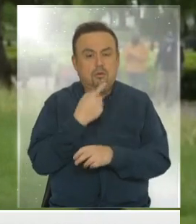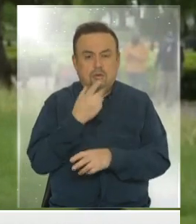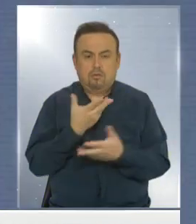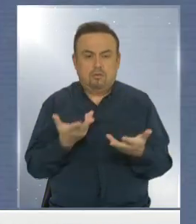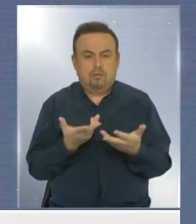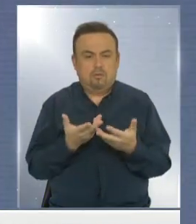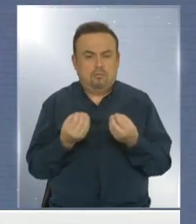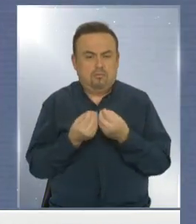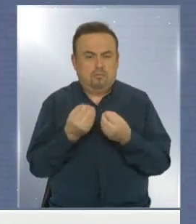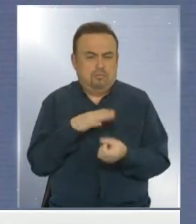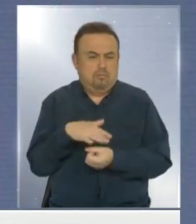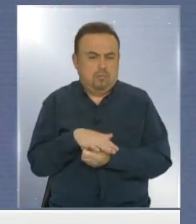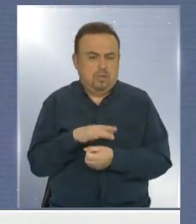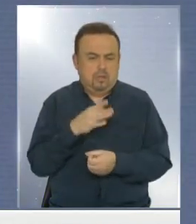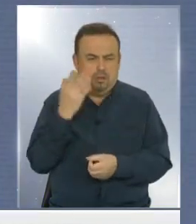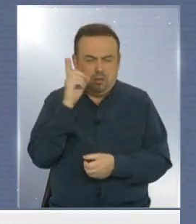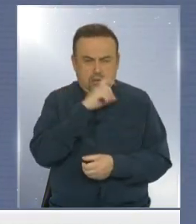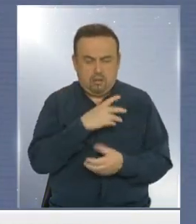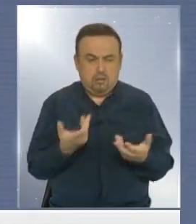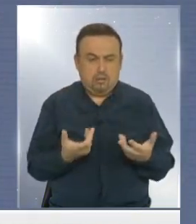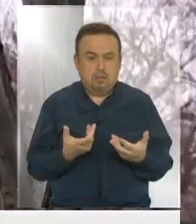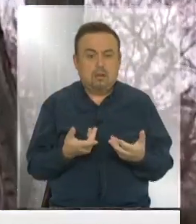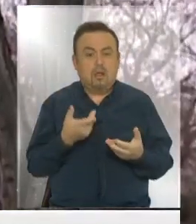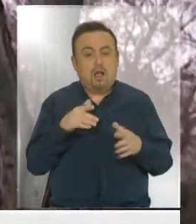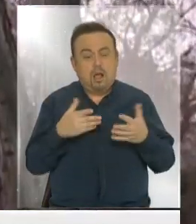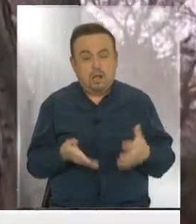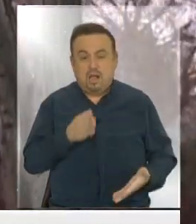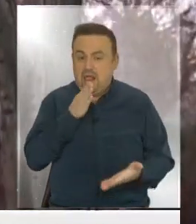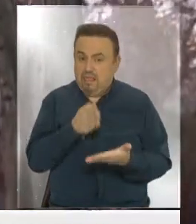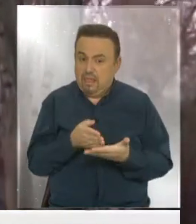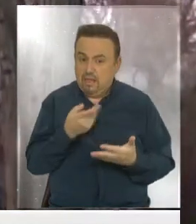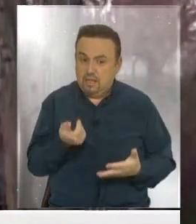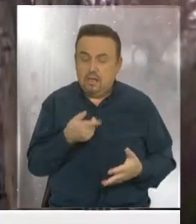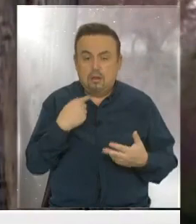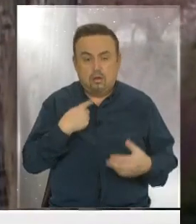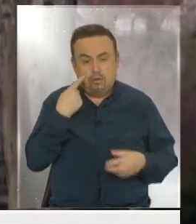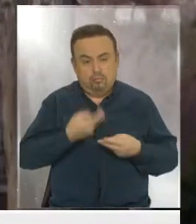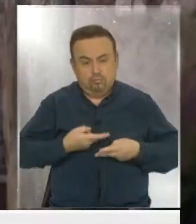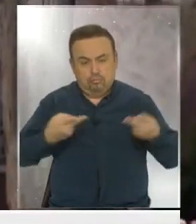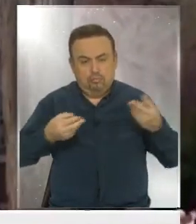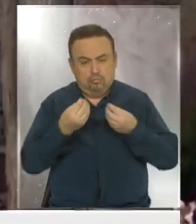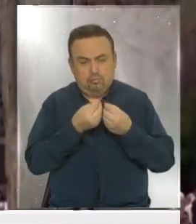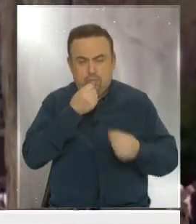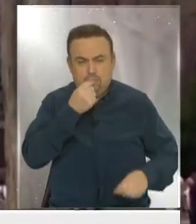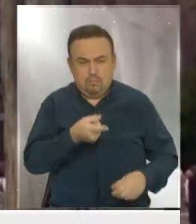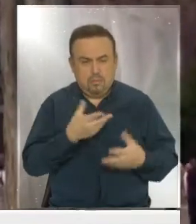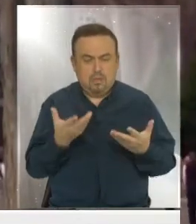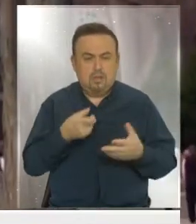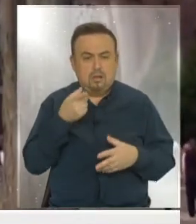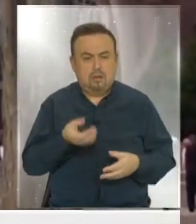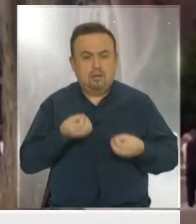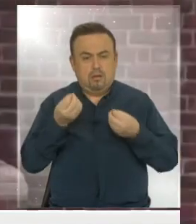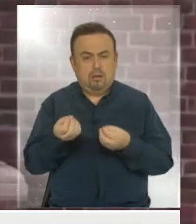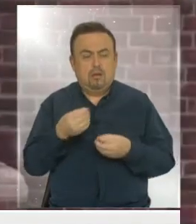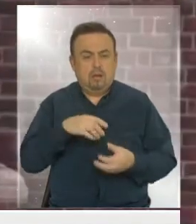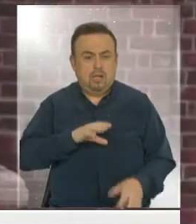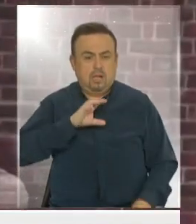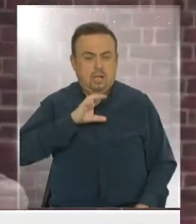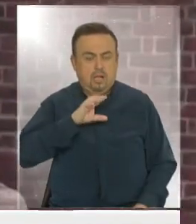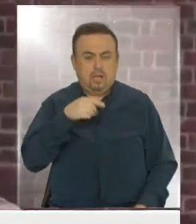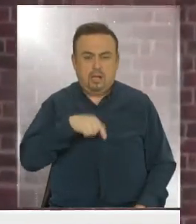conversamos? Y los dejaba en una situación muy compleja. Muy compleja. Bueno, la decisión ahora se conoce luego de múltiples denuncias presentadas por Estado y también